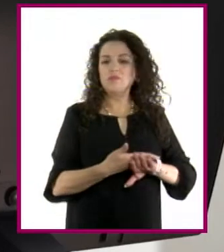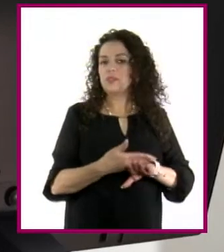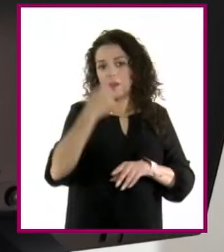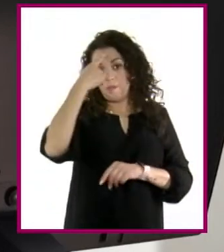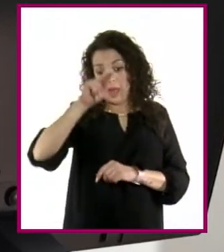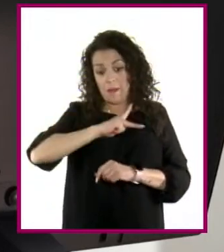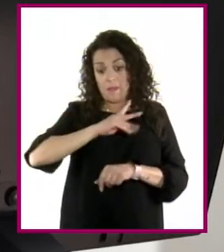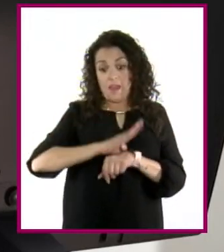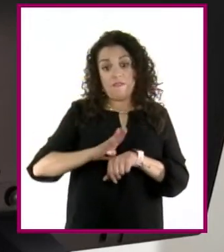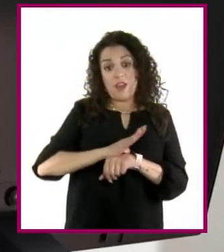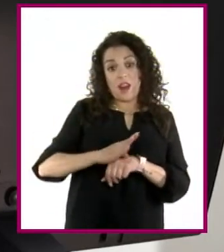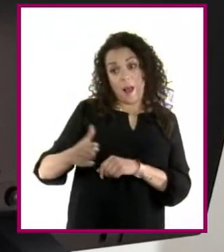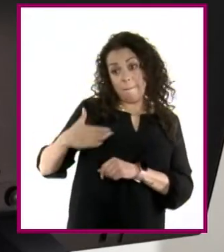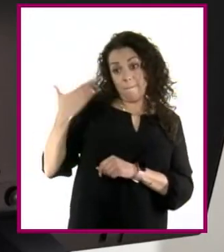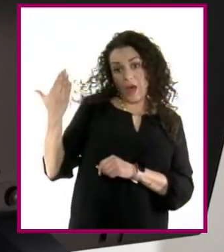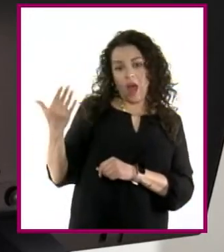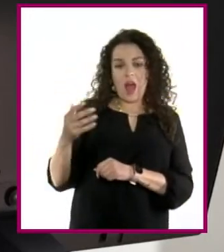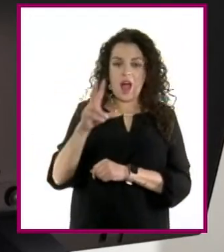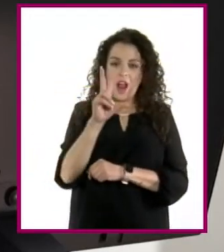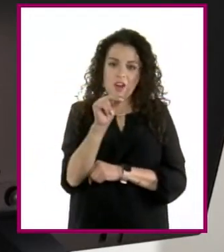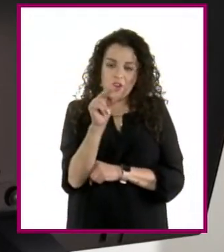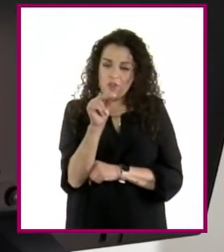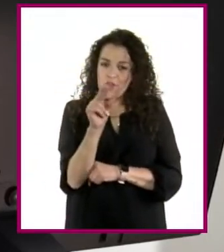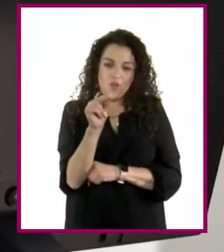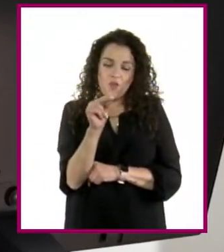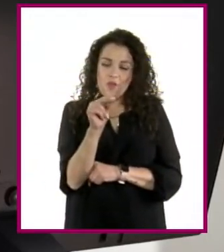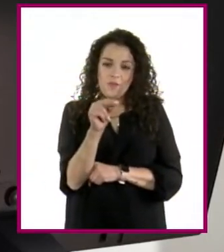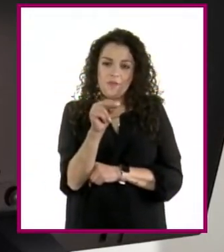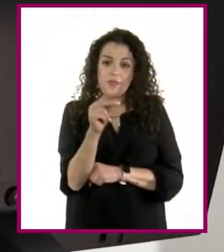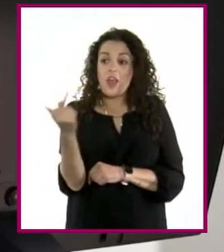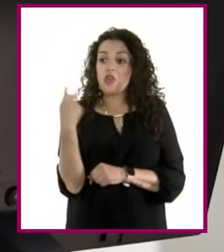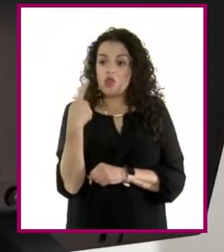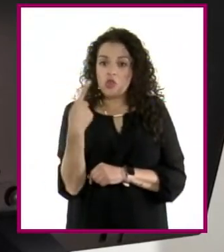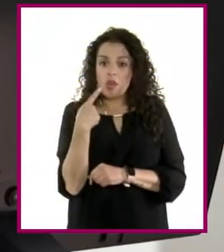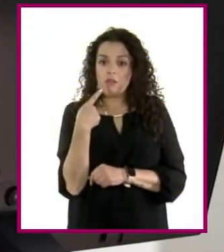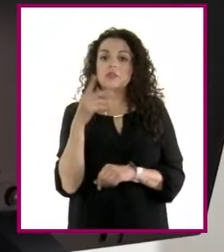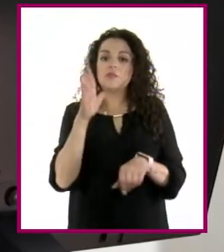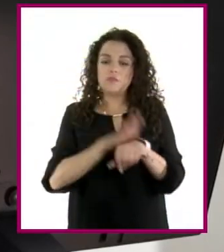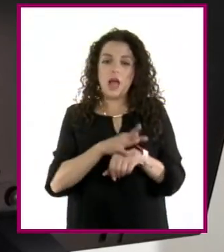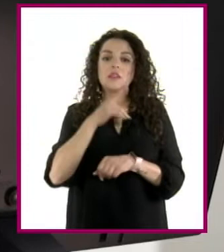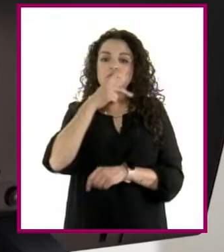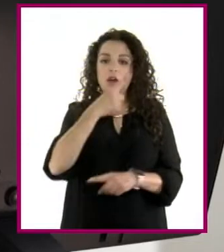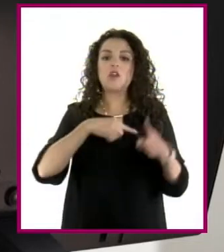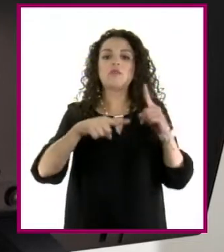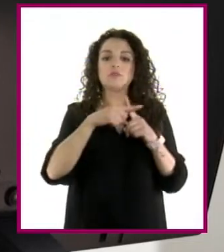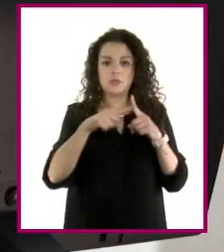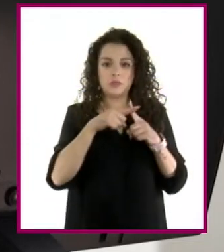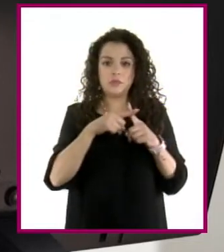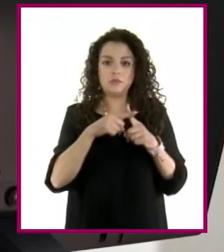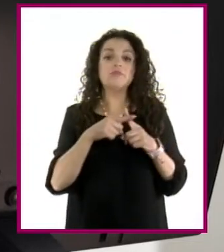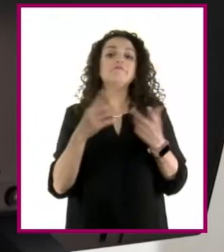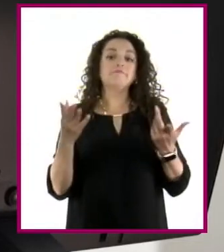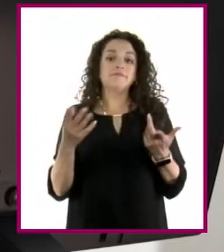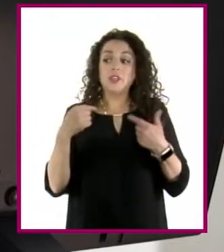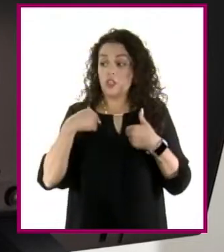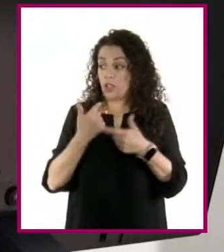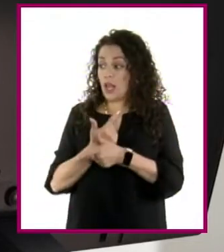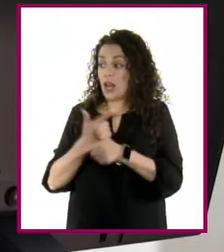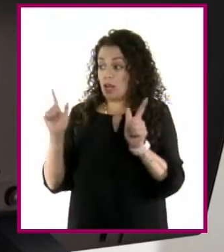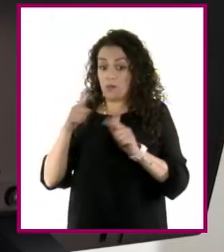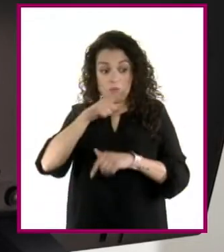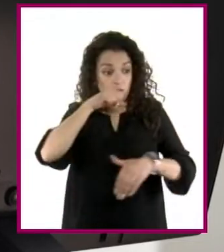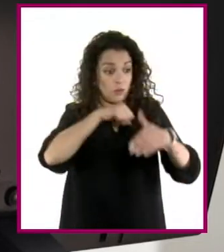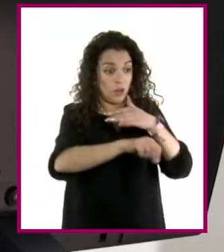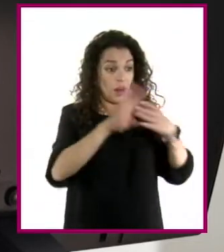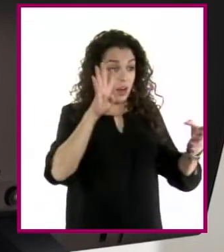beneficio personal, sino que buscaríamos que ambos obtuviéramos lo mejor. Que me liberen a costa de que te quedes en la cárcel